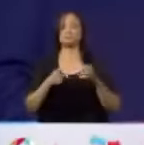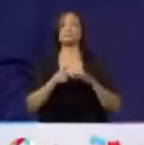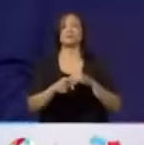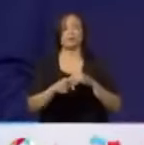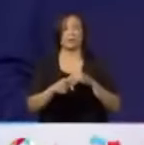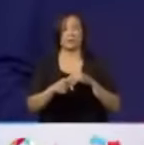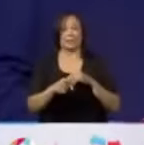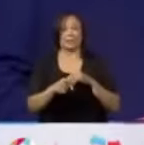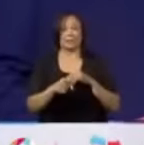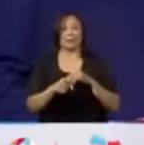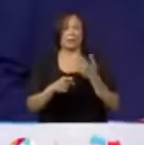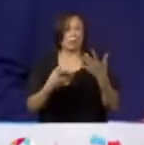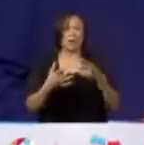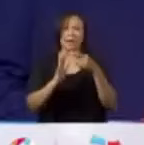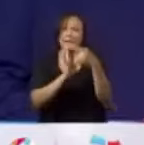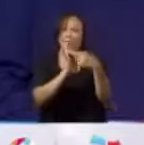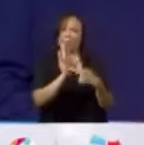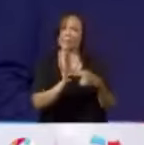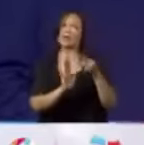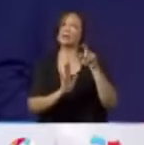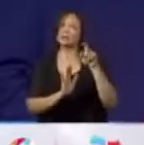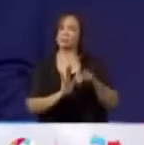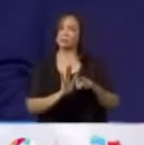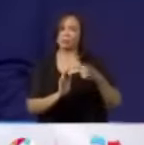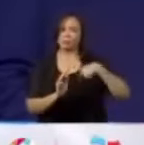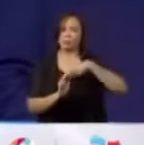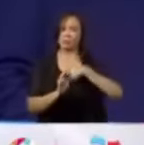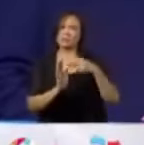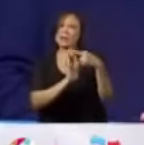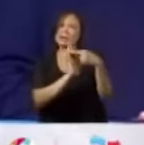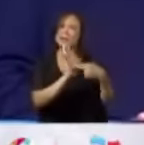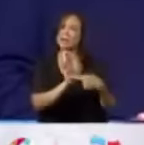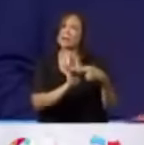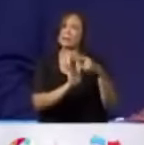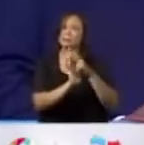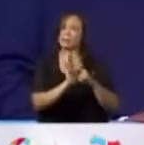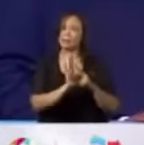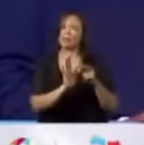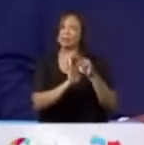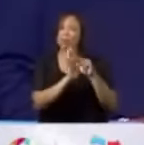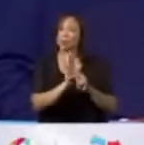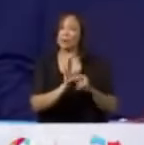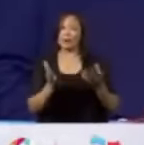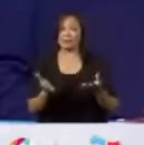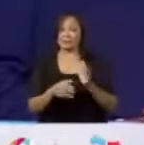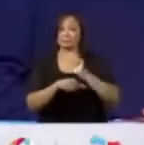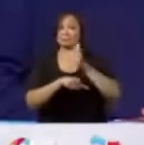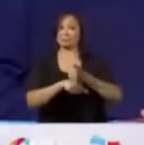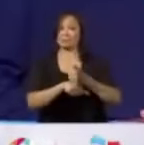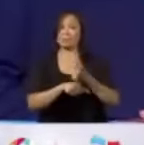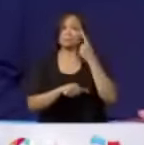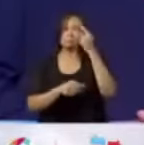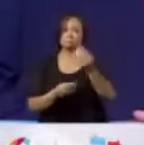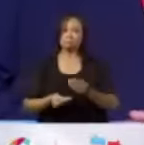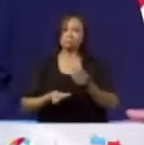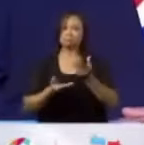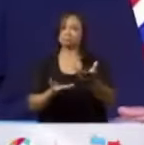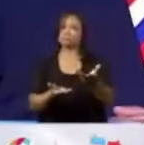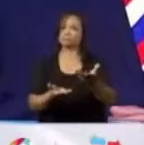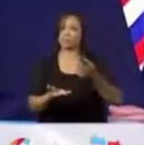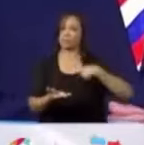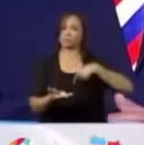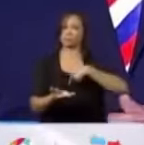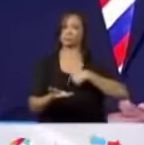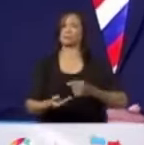estará dentro de unas reglas. Tendremos nuestra dinámica y nuestras normas. Aquí se las presentamos, las